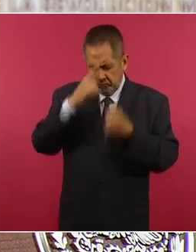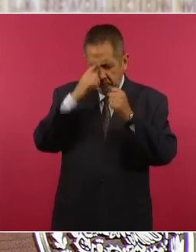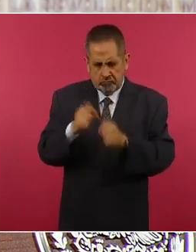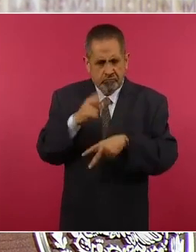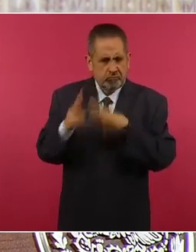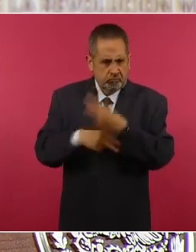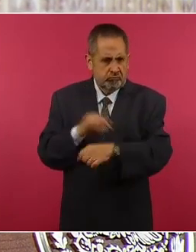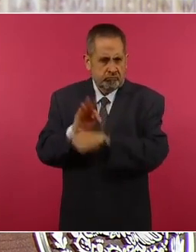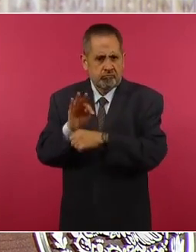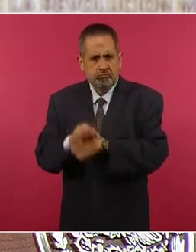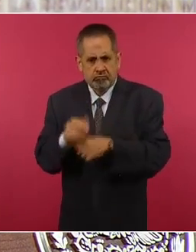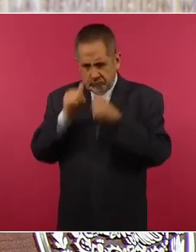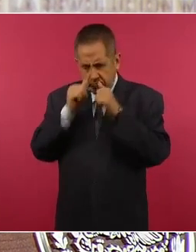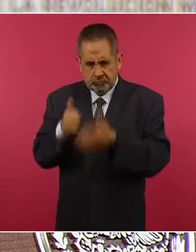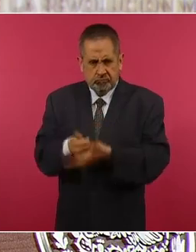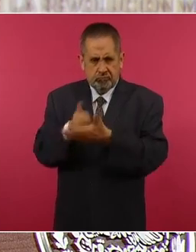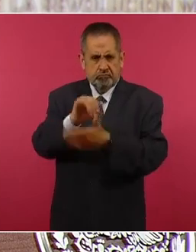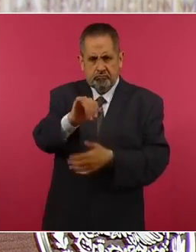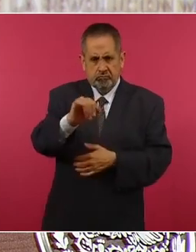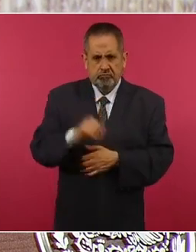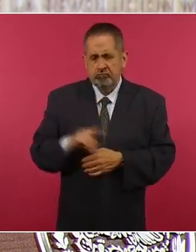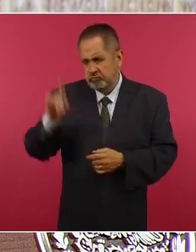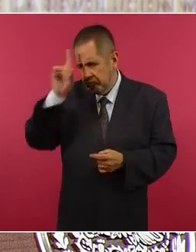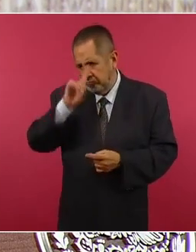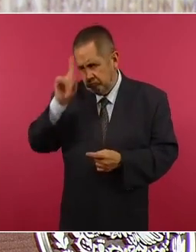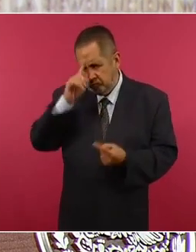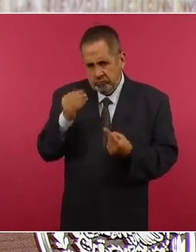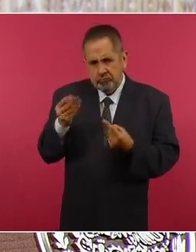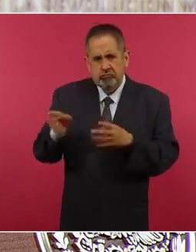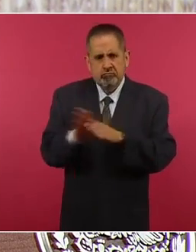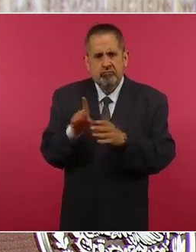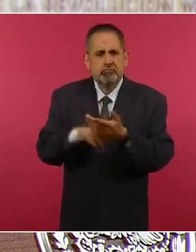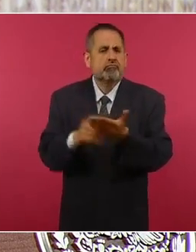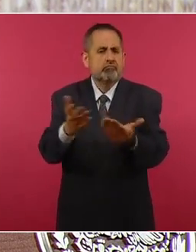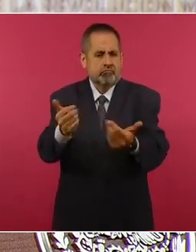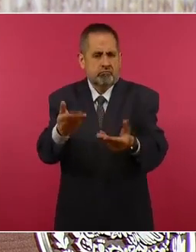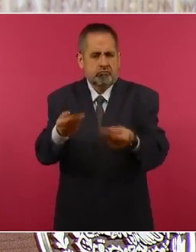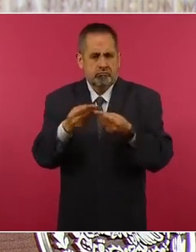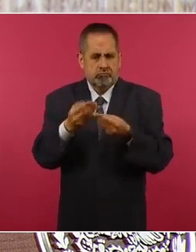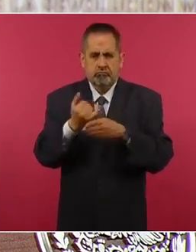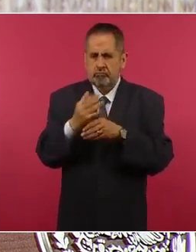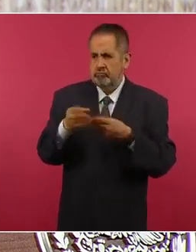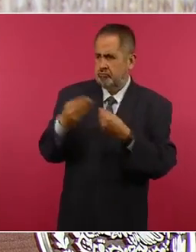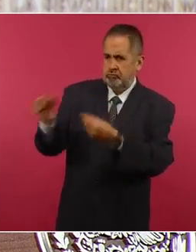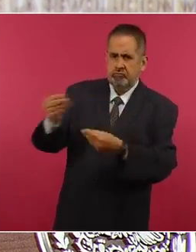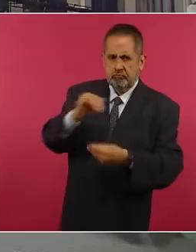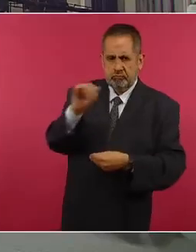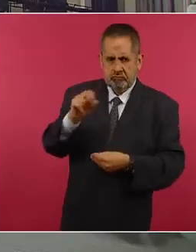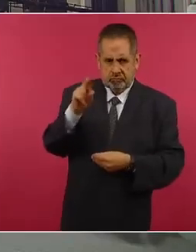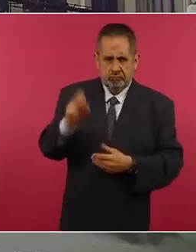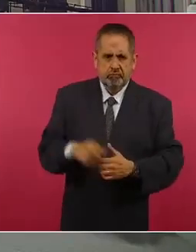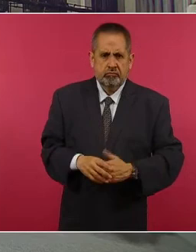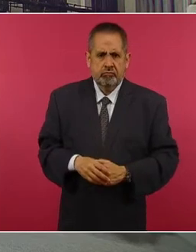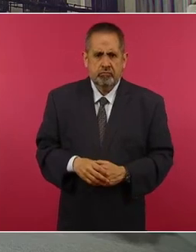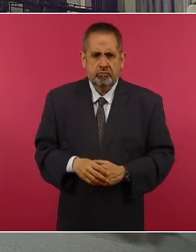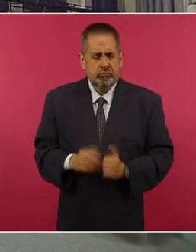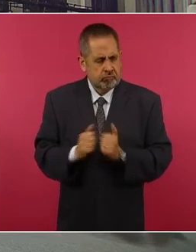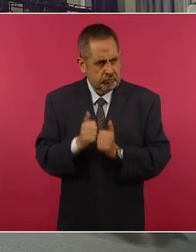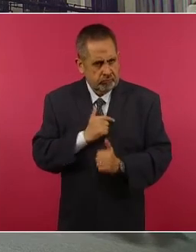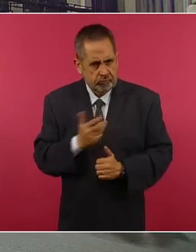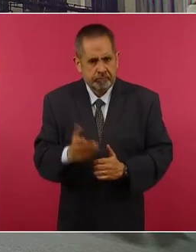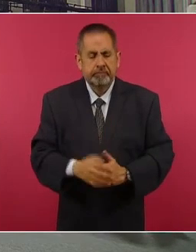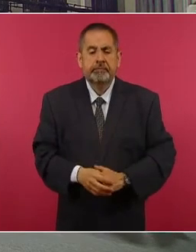les va a dar ayuda, asesoría. Nos dejas la información con Jesús. Con Jesús.